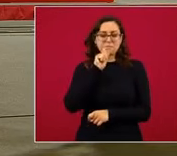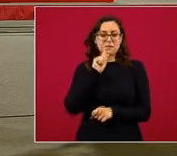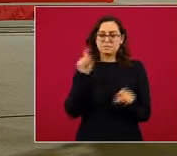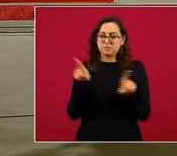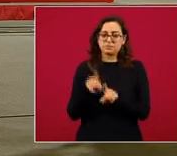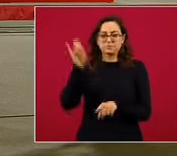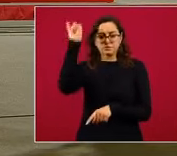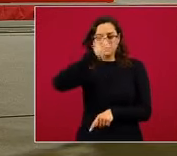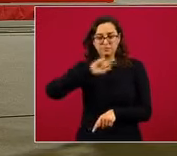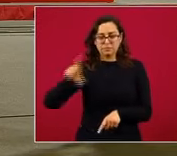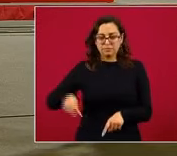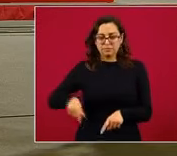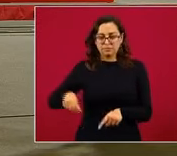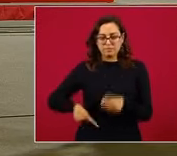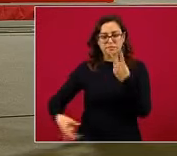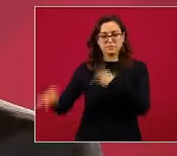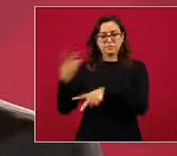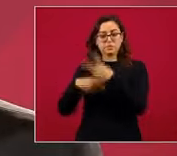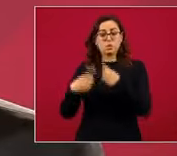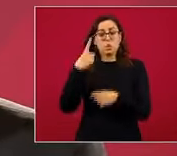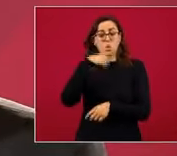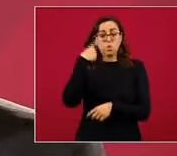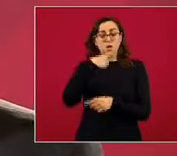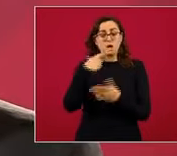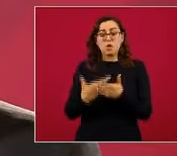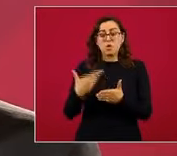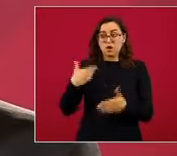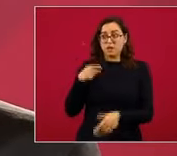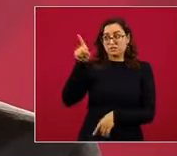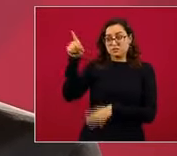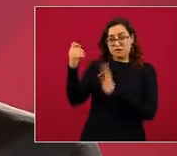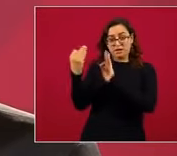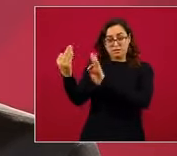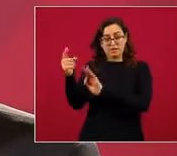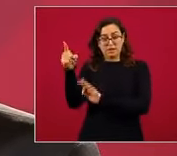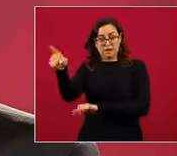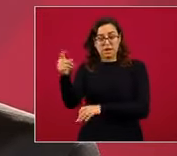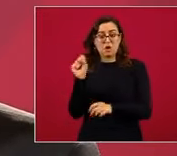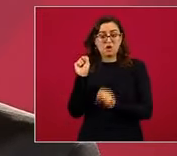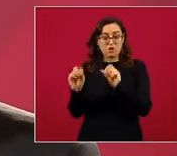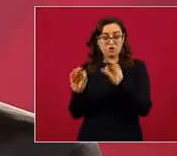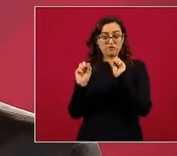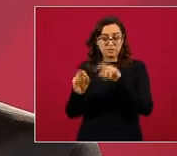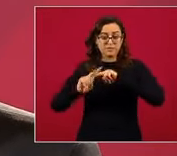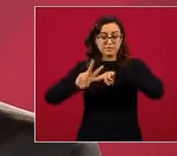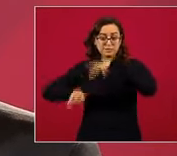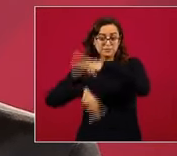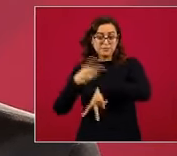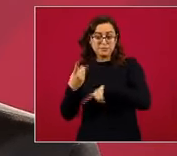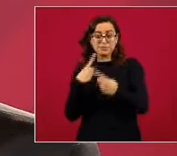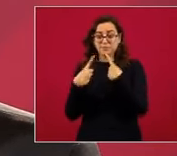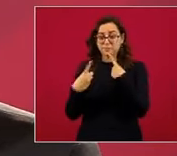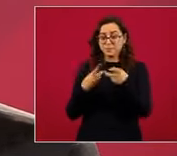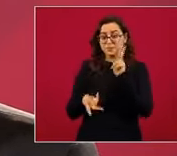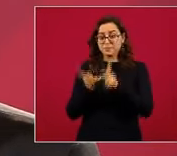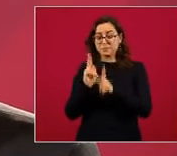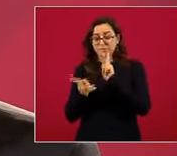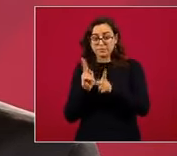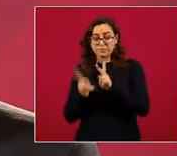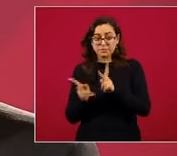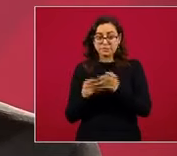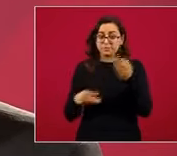gobierno. Una hora antes estuvimos en la oficina de la jefa de gobierno, todos los funcionarios de las instituciones del